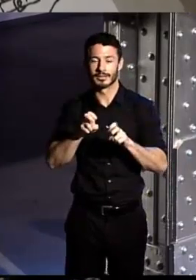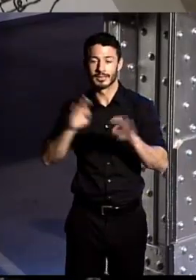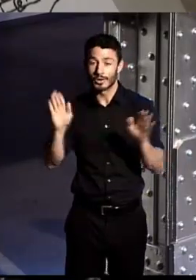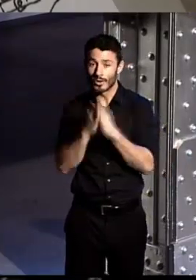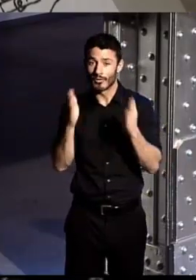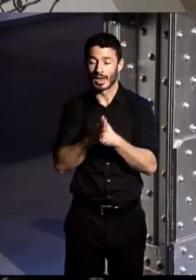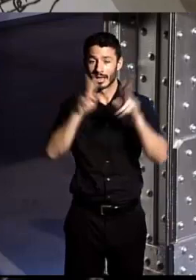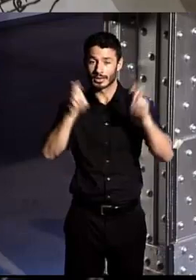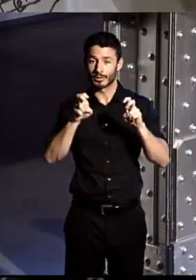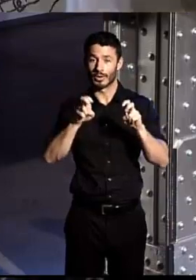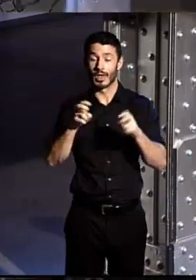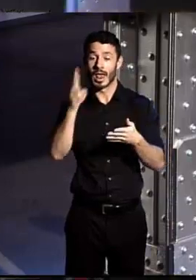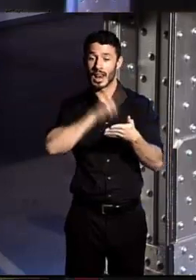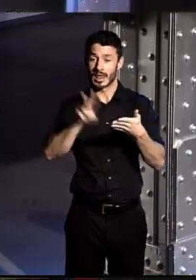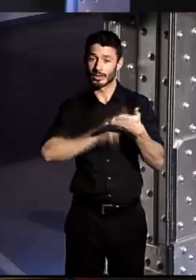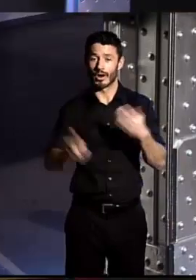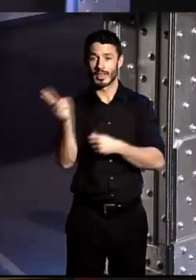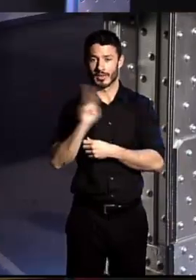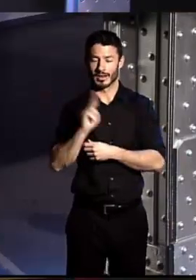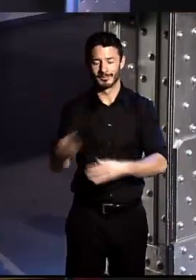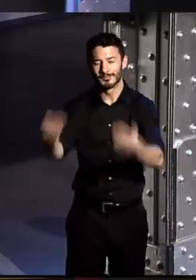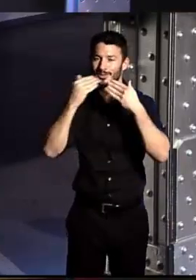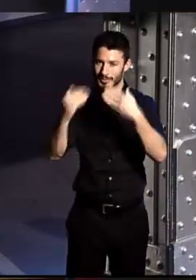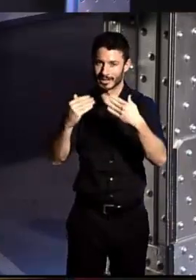gustar muchísimo. Almudena, muchísimas gracias. Bueno.